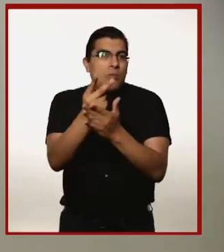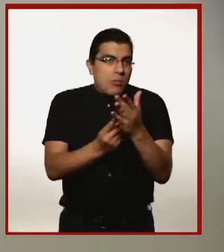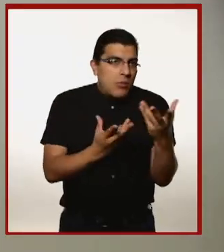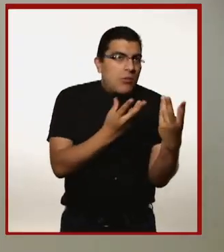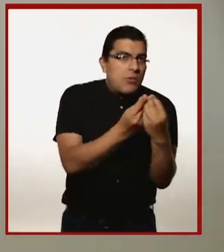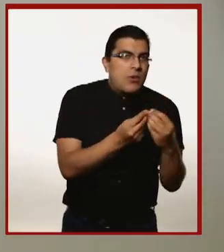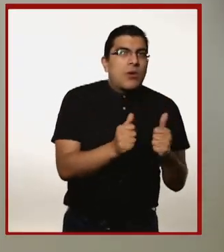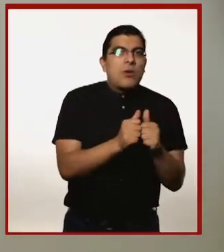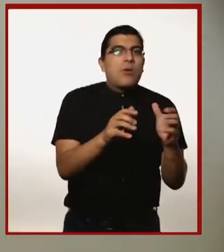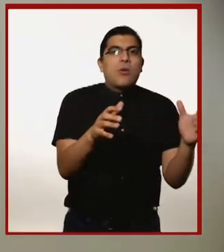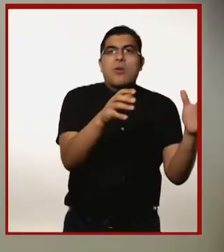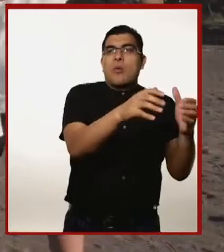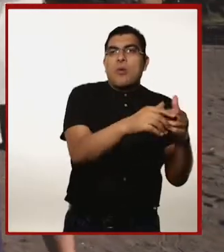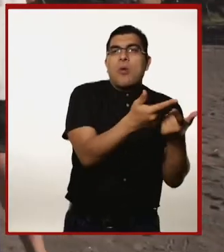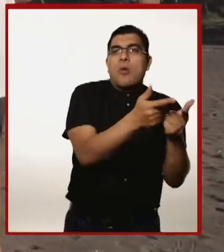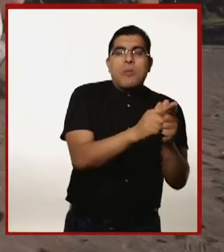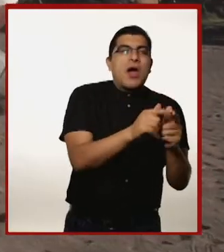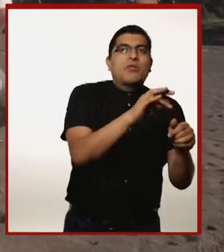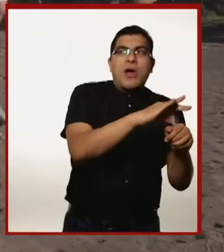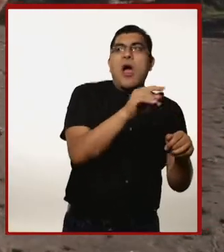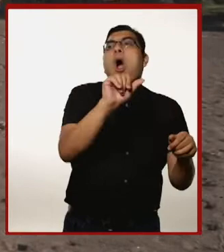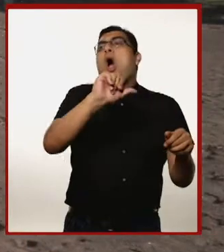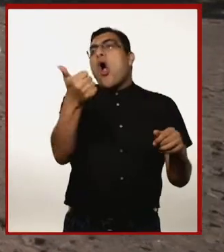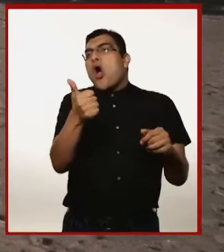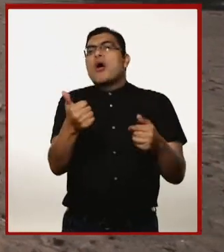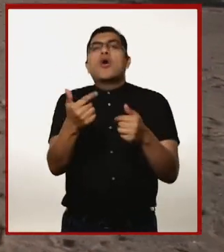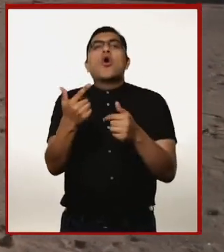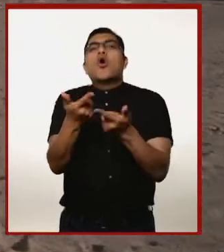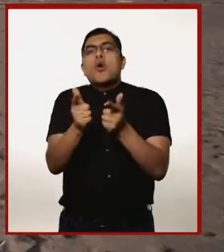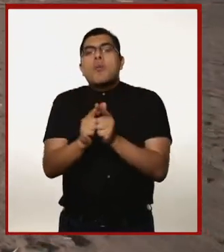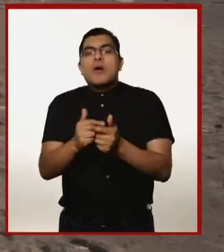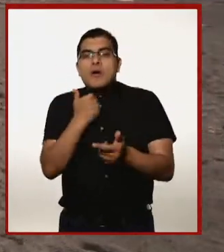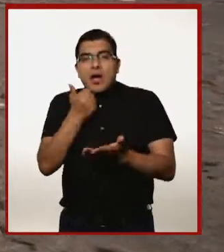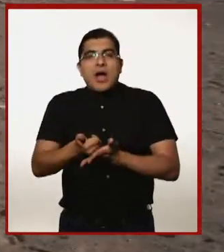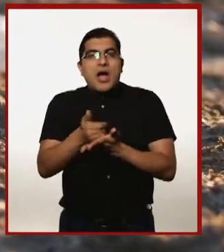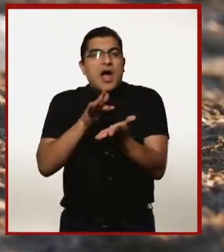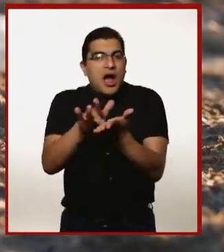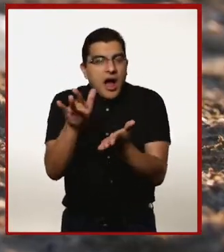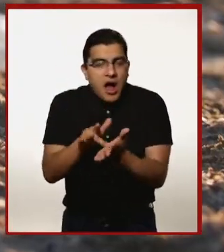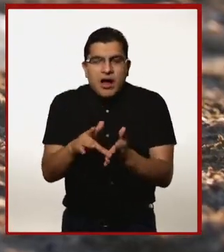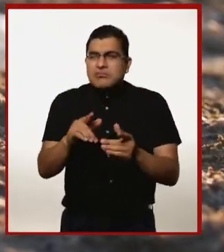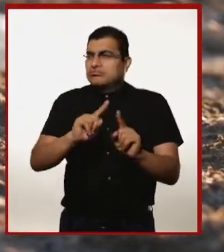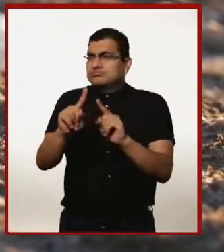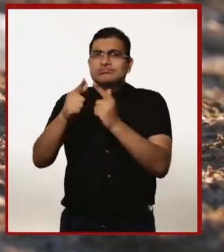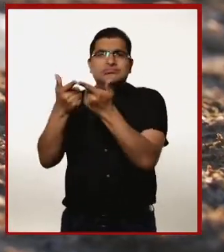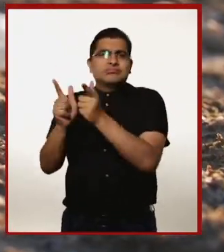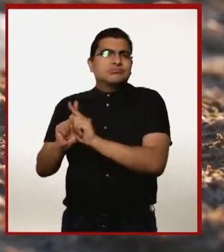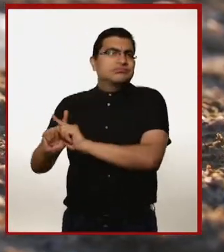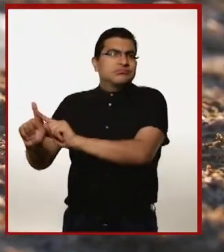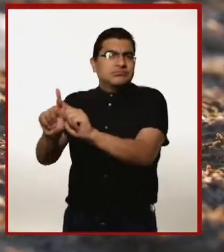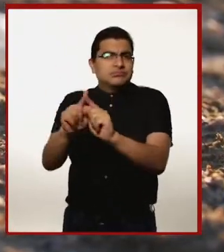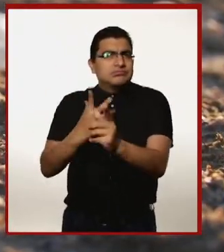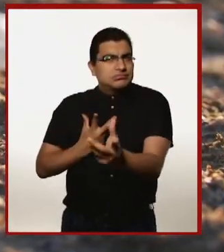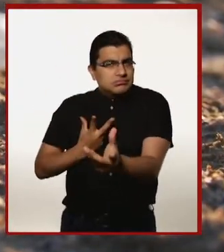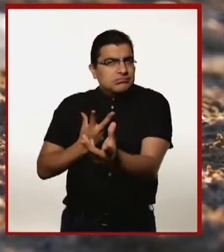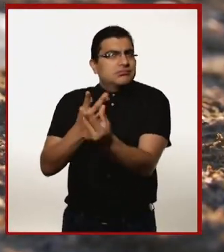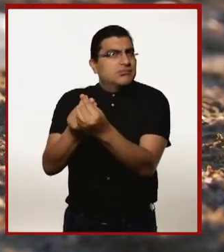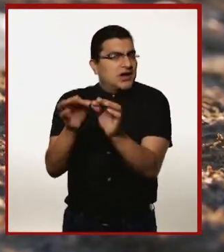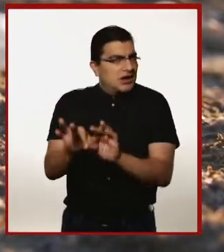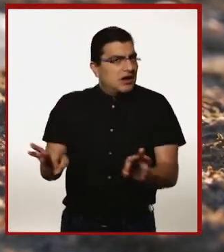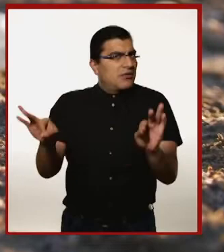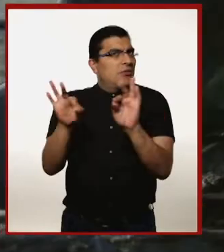ciertos proyectos, como el grupo laboral o algunos proyectos sociales, comunitarios y de otro tipo, pueden tener también